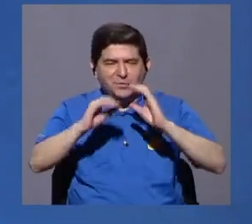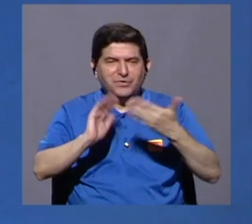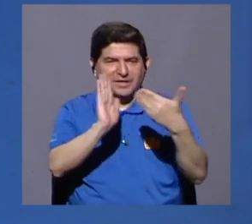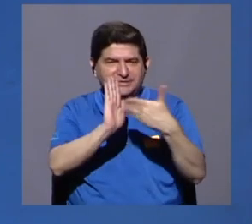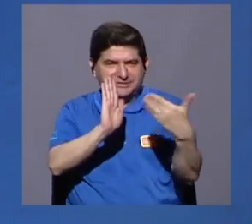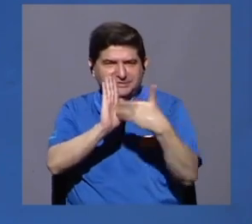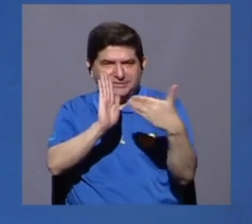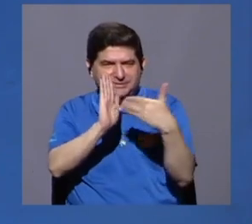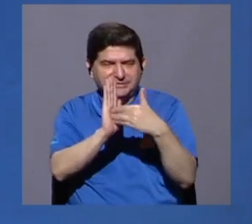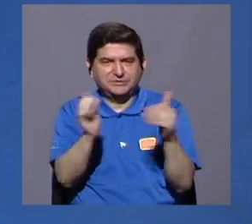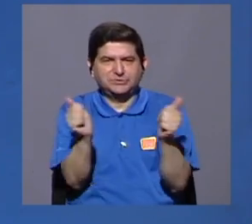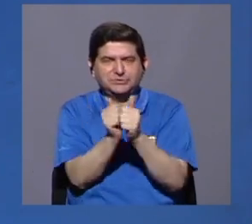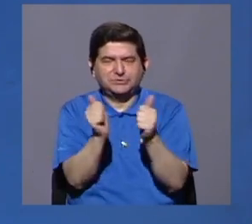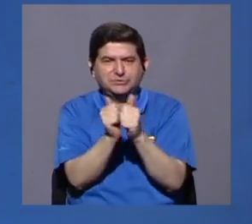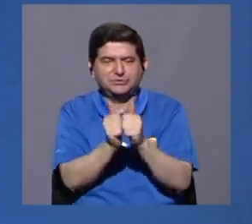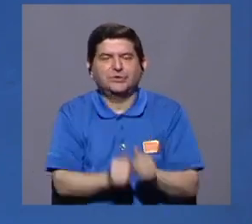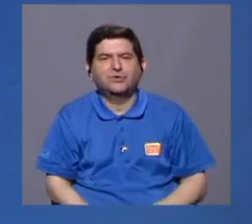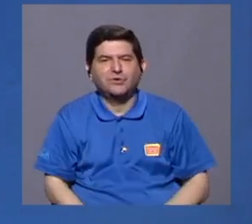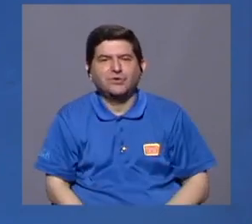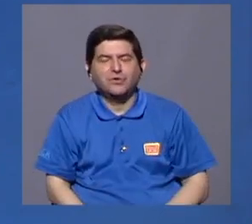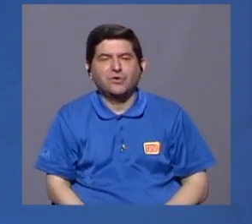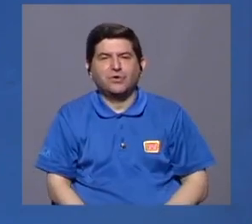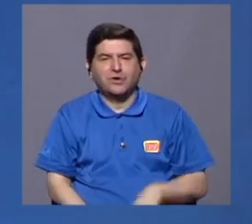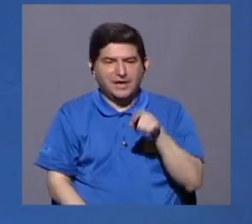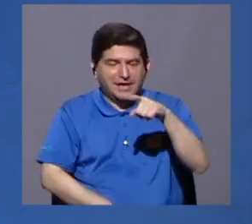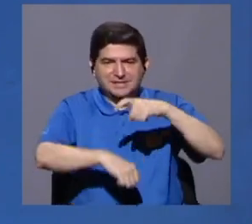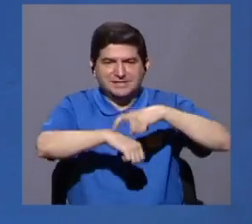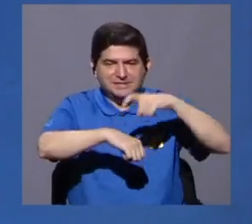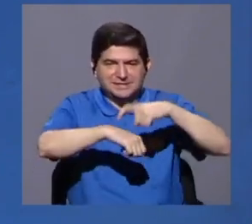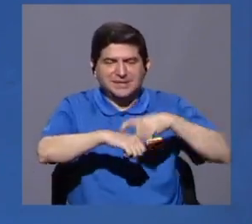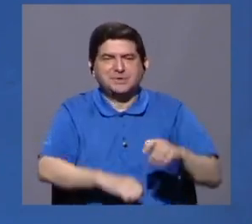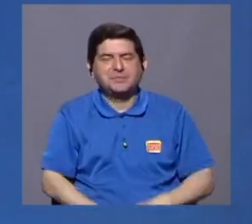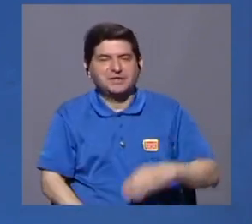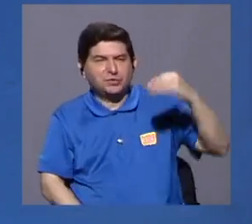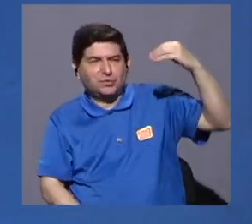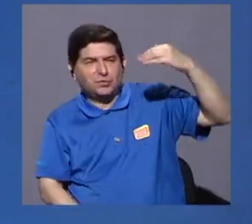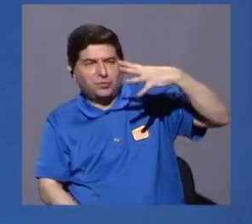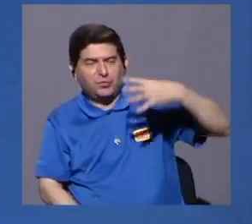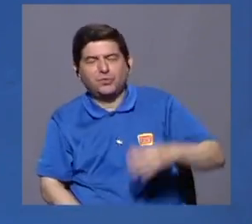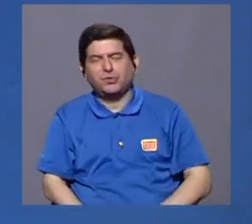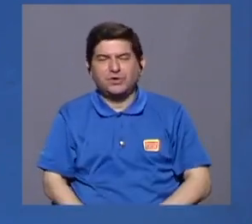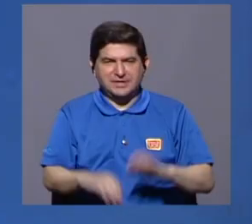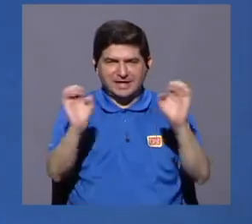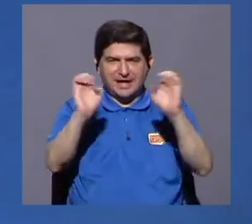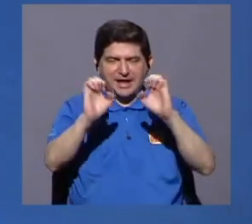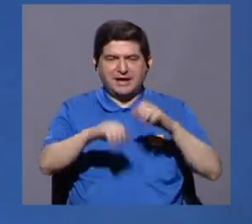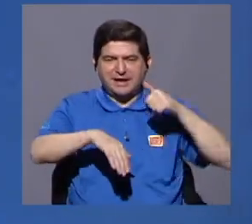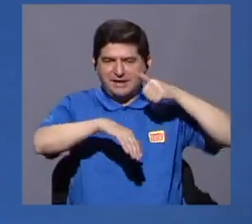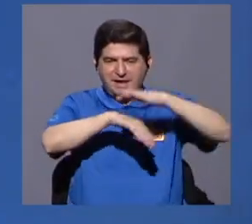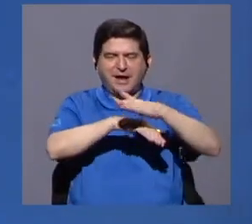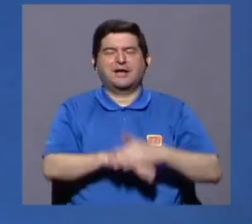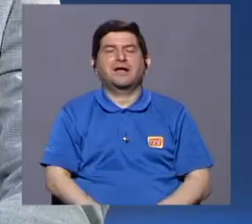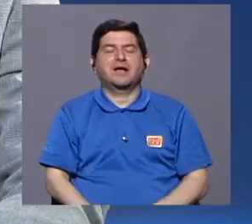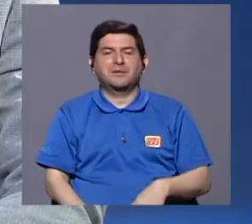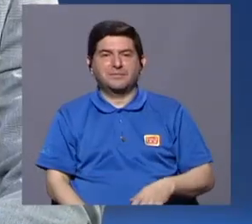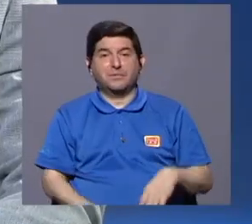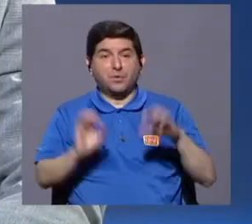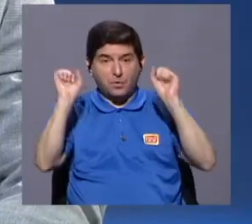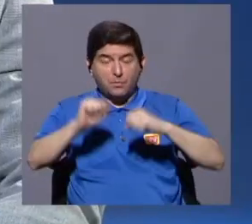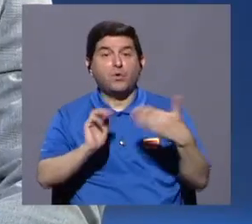la señal de radio que se observó en ese momento en el sol porque fue bastante fuerte ahora cuanto